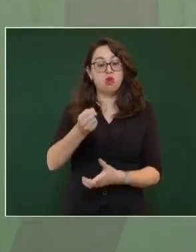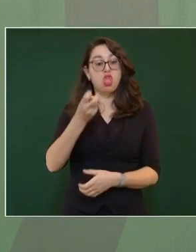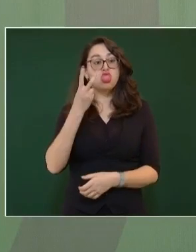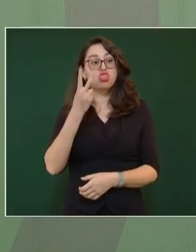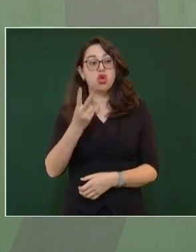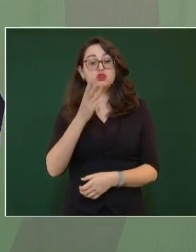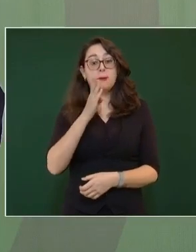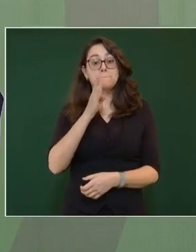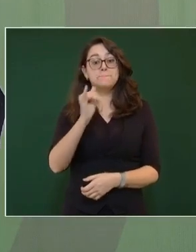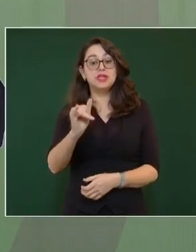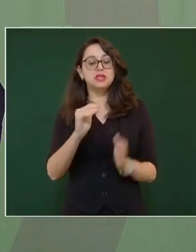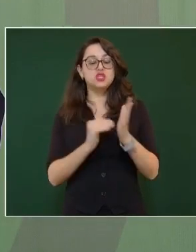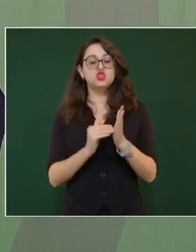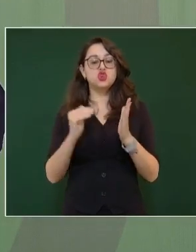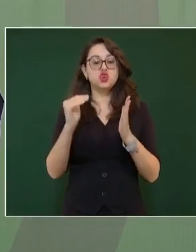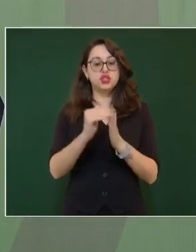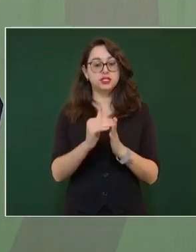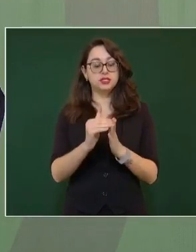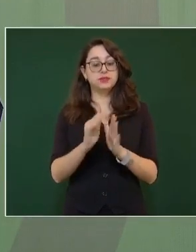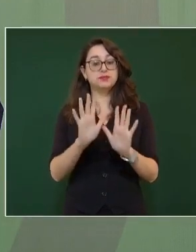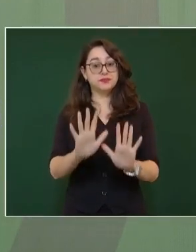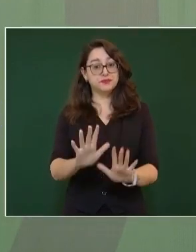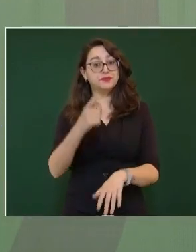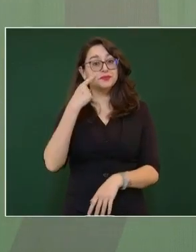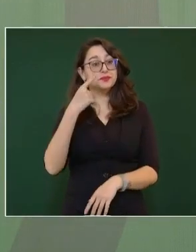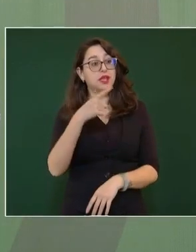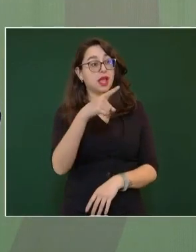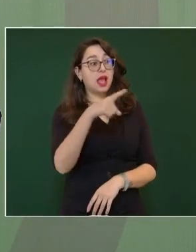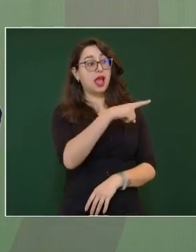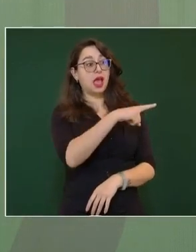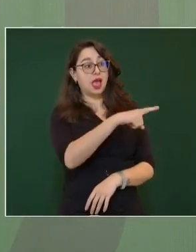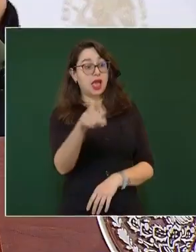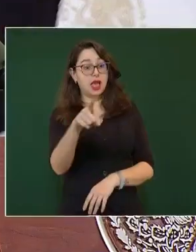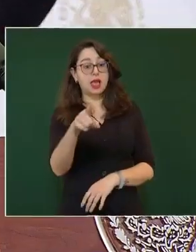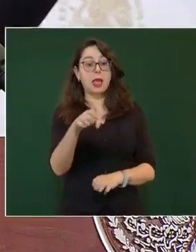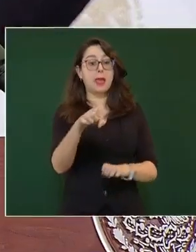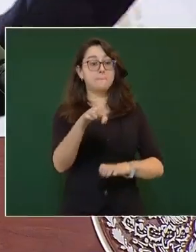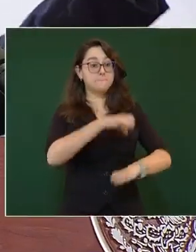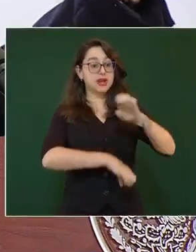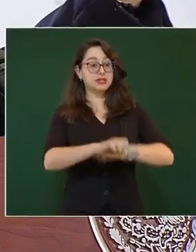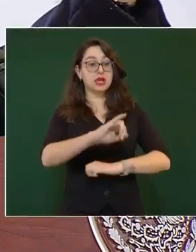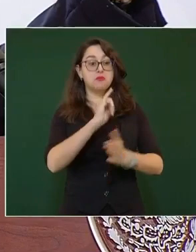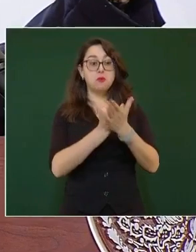Nada más, por no condonar impuestos, calculo